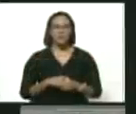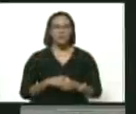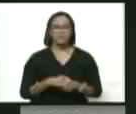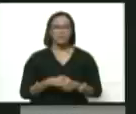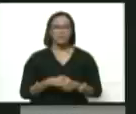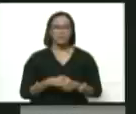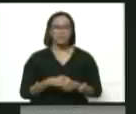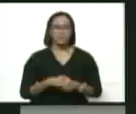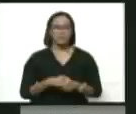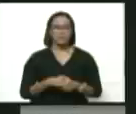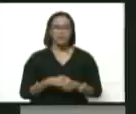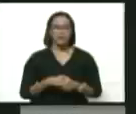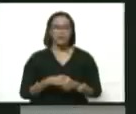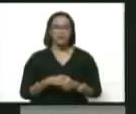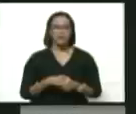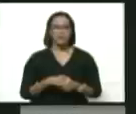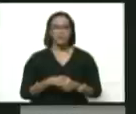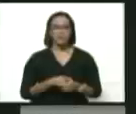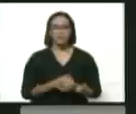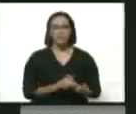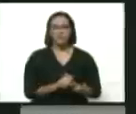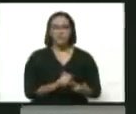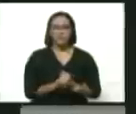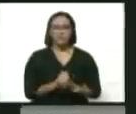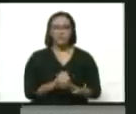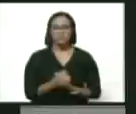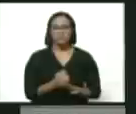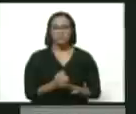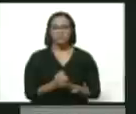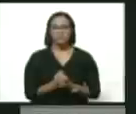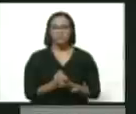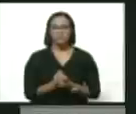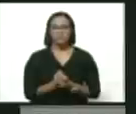bicentenario de la partida del padre Bolívar.